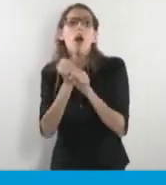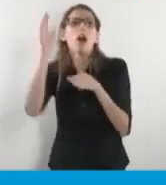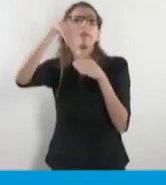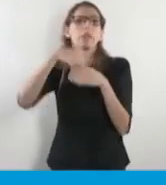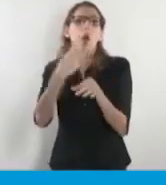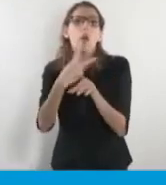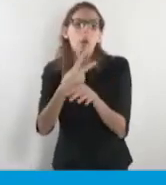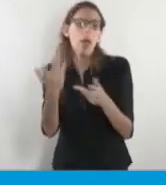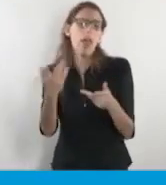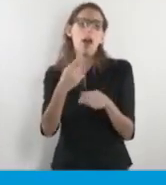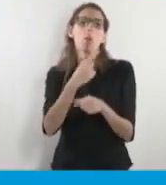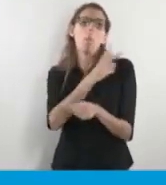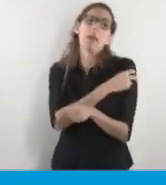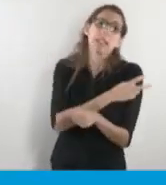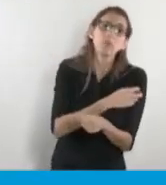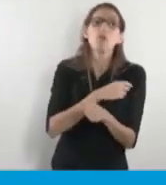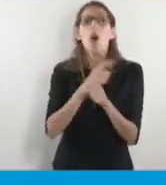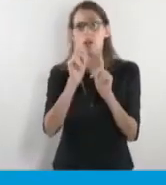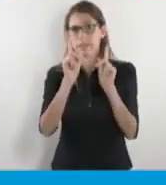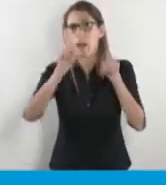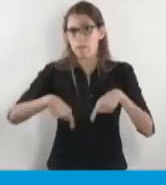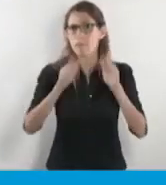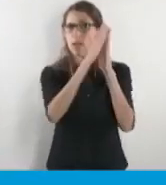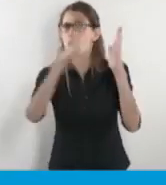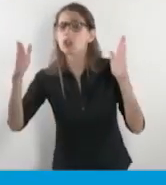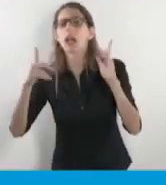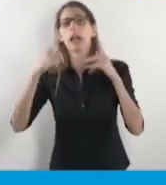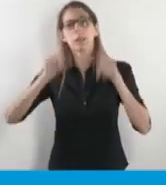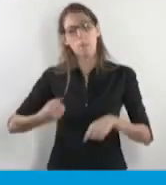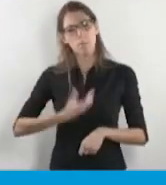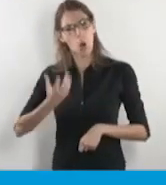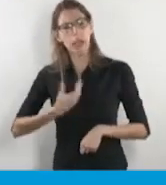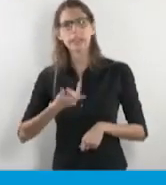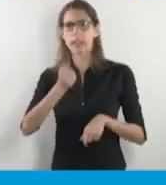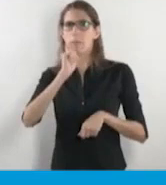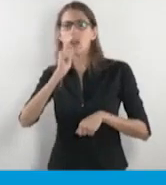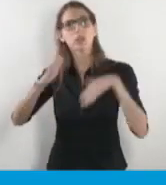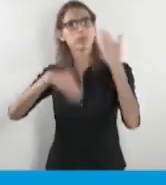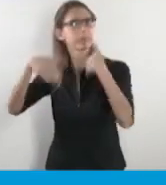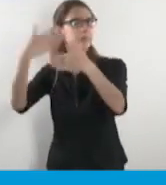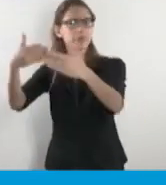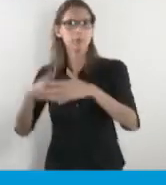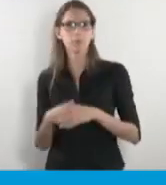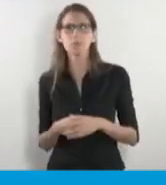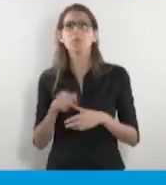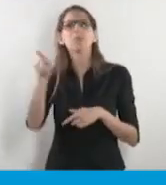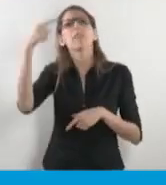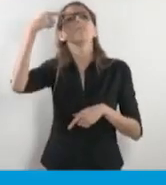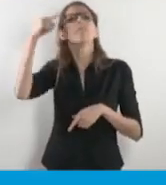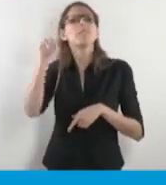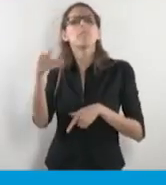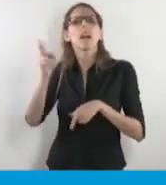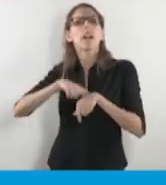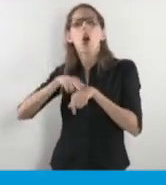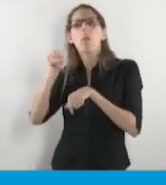como bibliotecario también traductor poeta pintor y periodista y porque se te ocurrió alma fe es